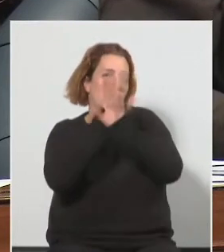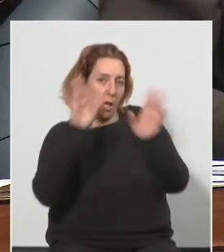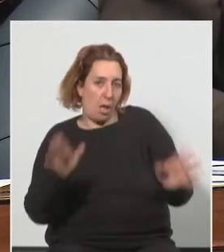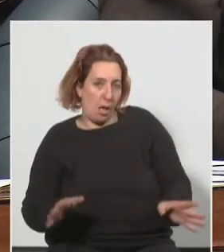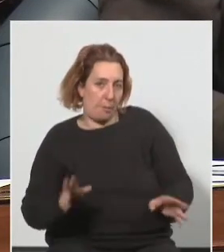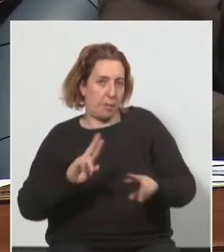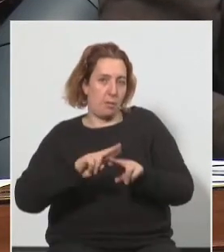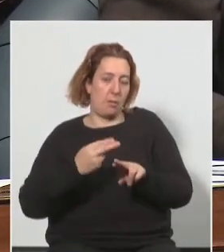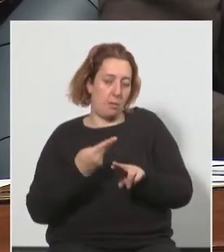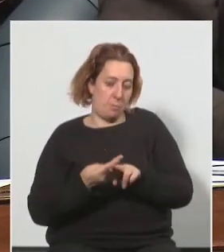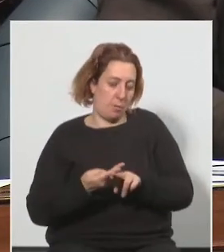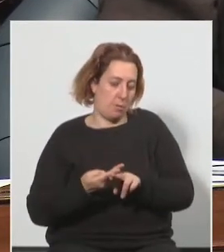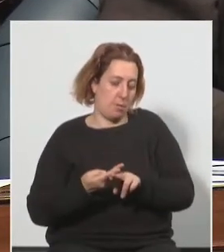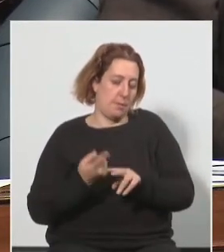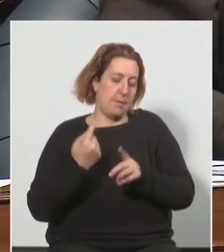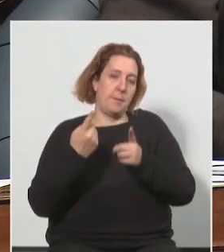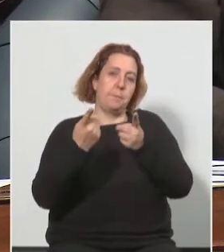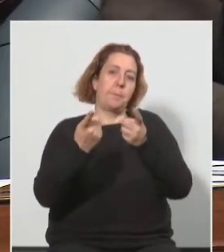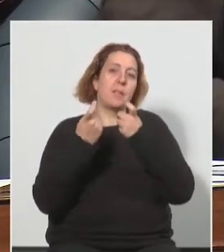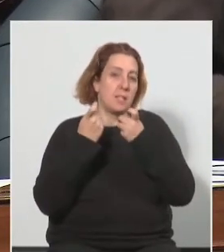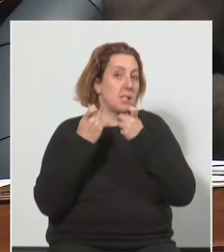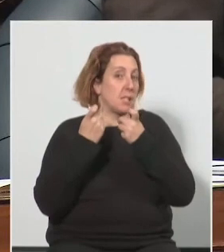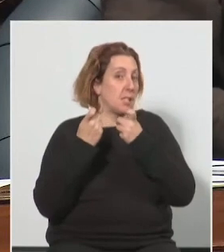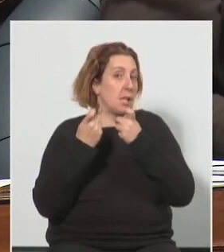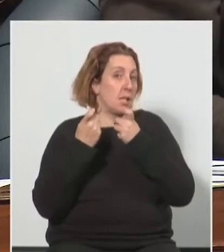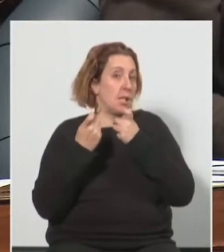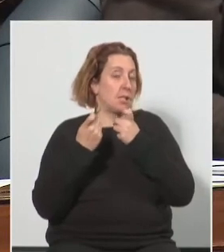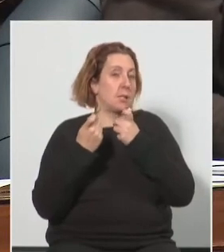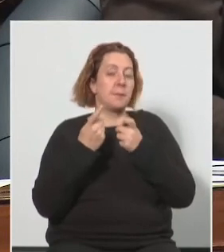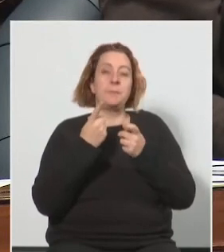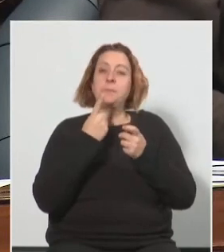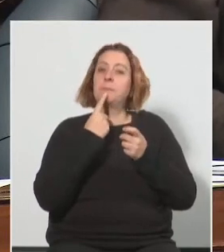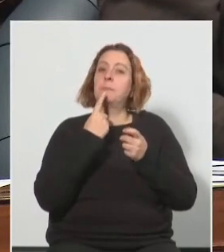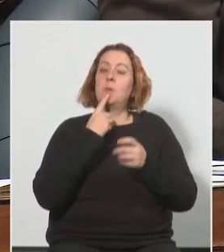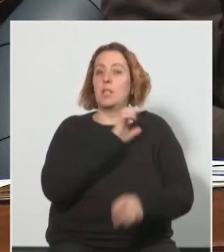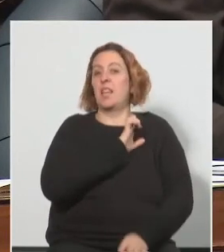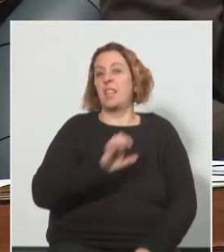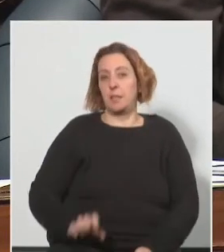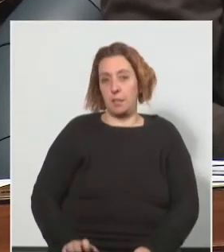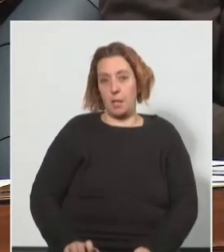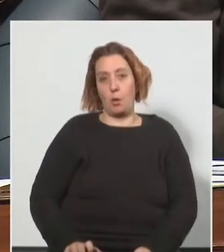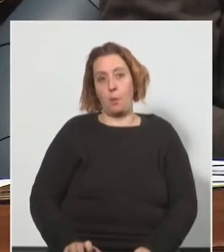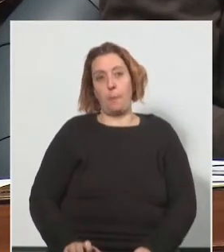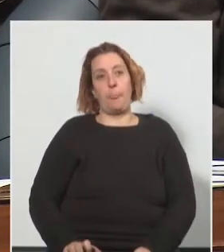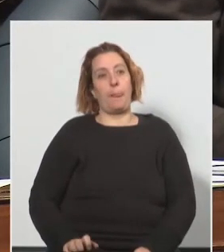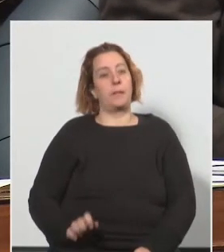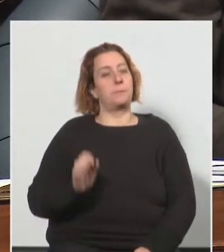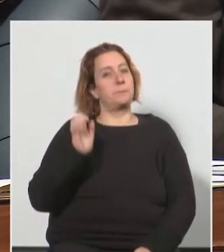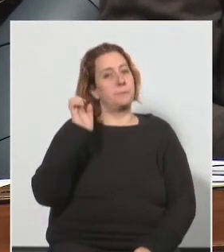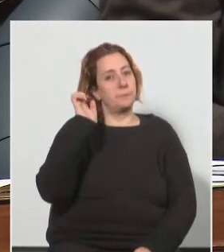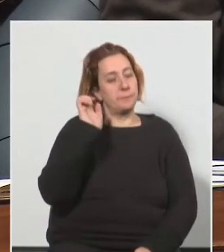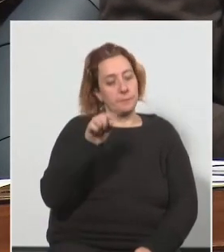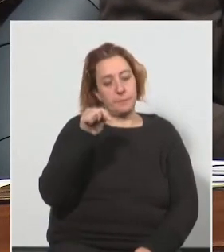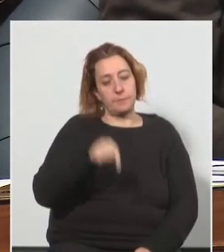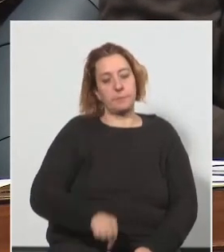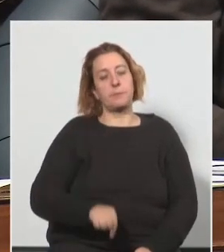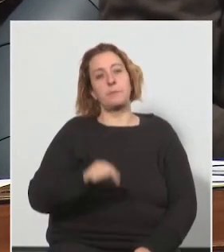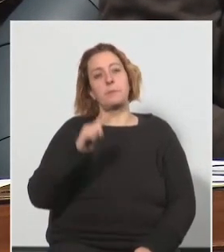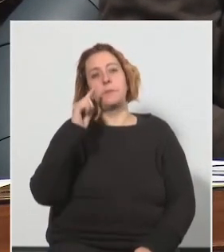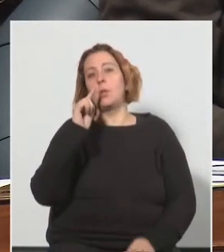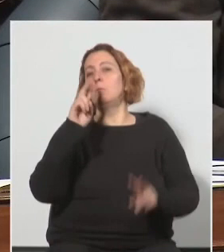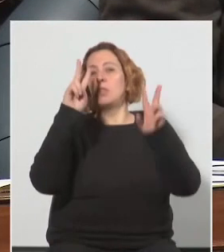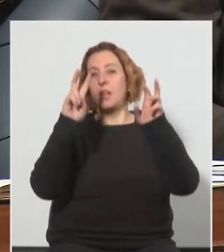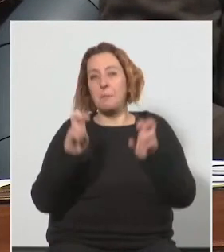Claramente, repito, son necesarias políticas de Estado. Este es uno de los